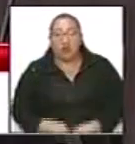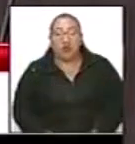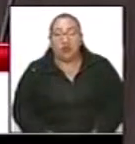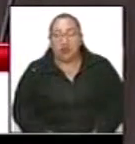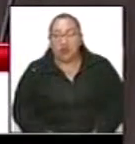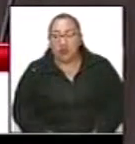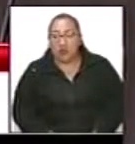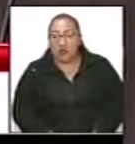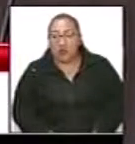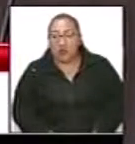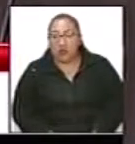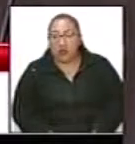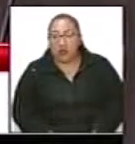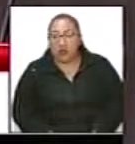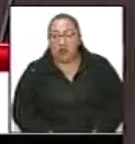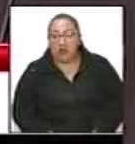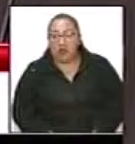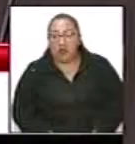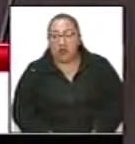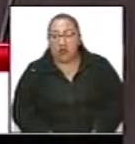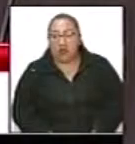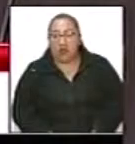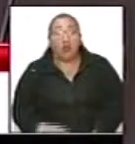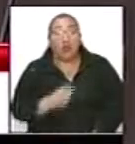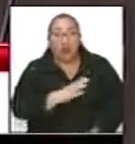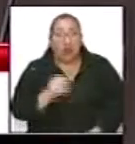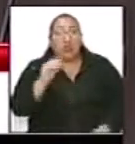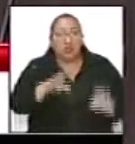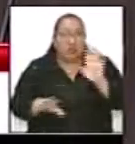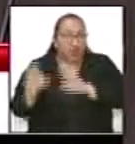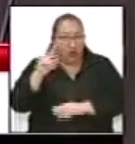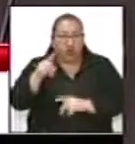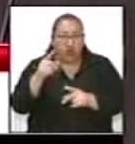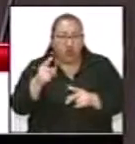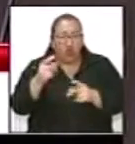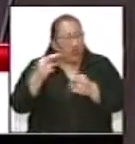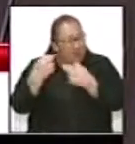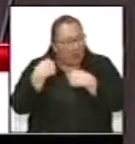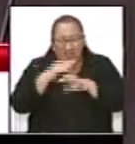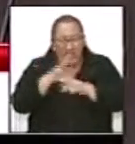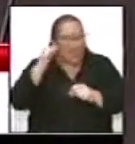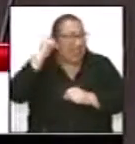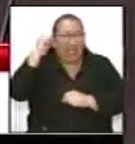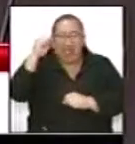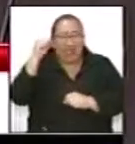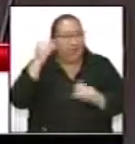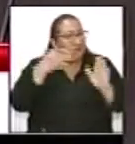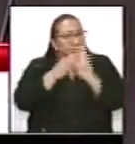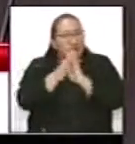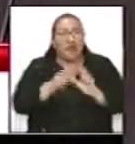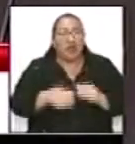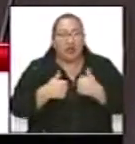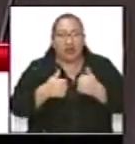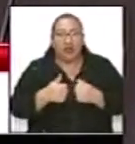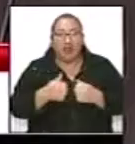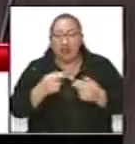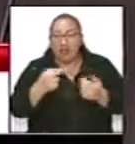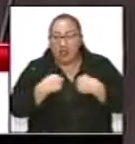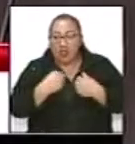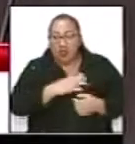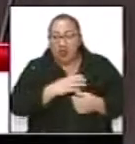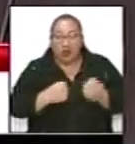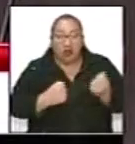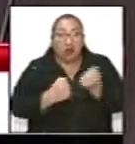Perú: tu Estado se preocupa por ti, encárgate tú de triunfar, de tener éxito en la vida. Tienes al